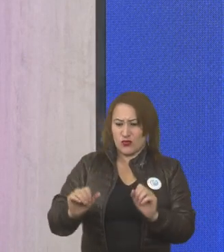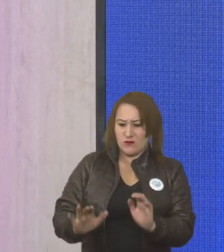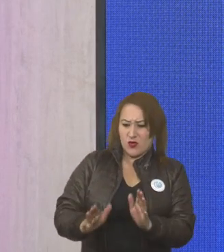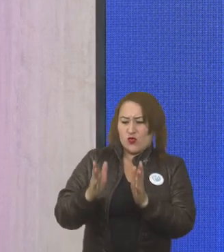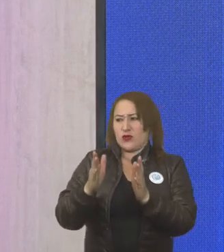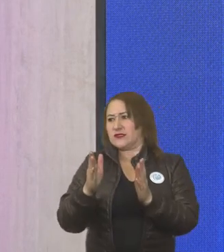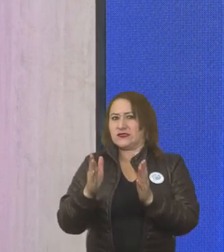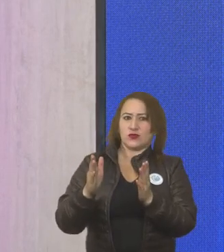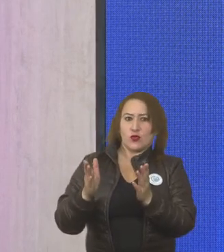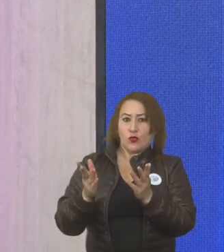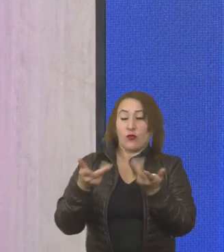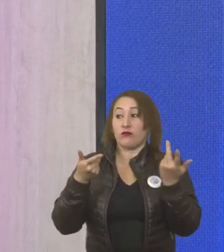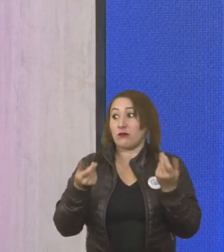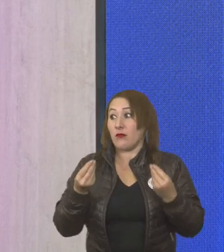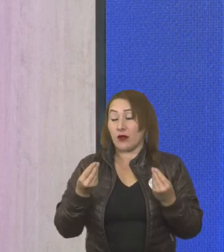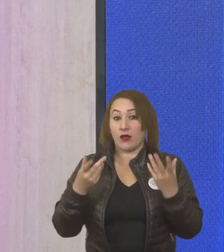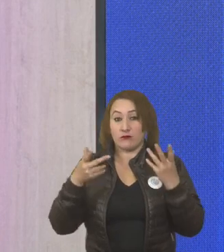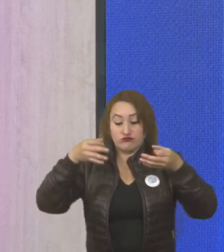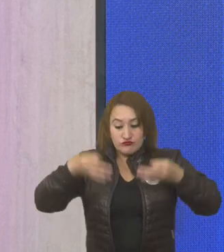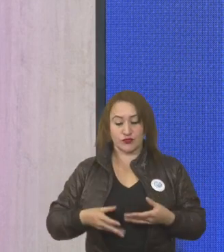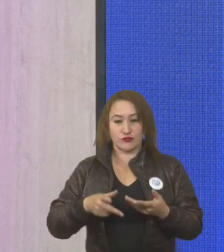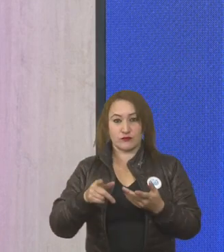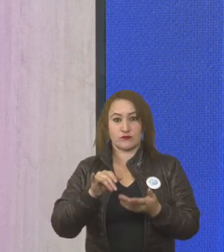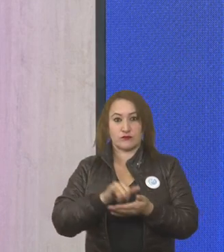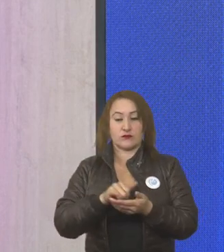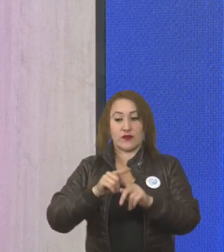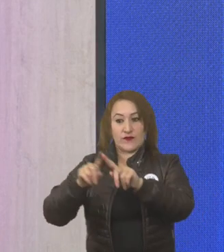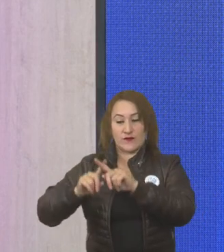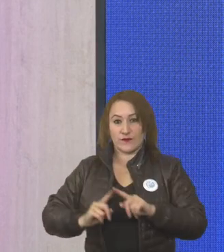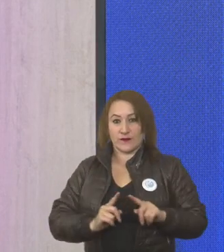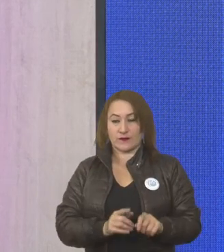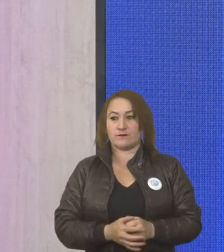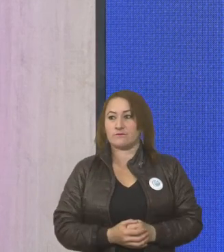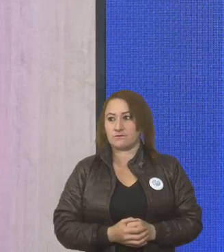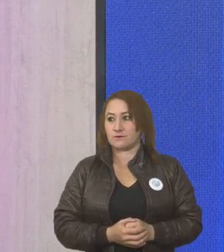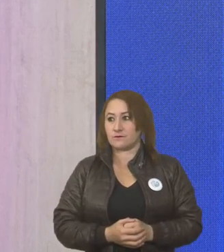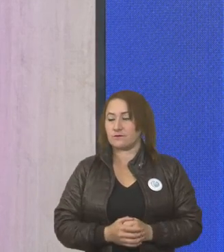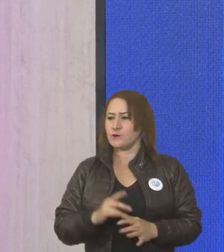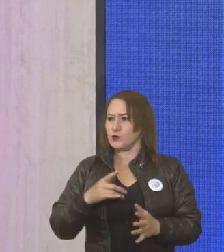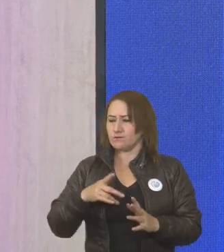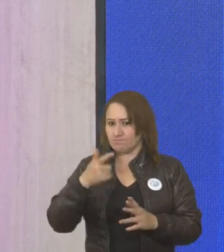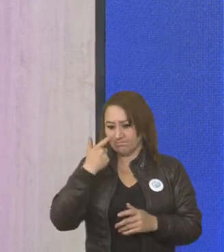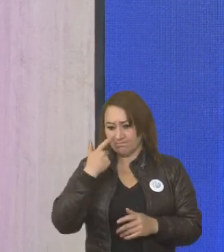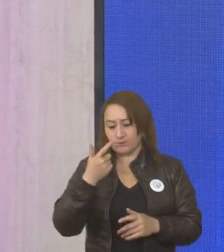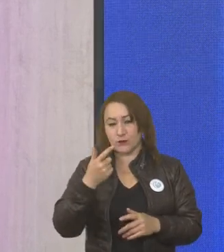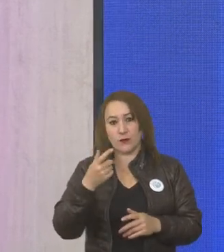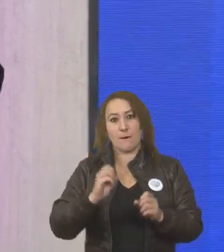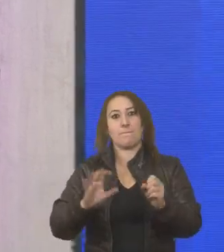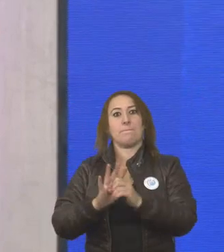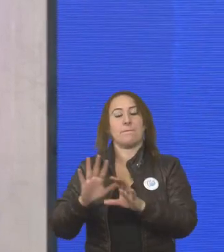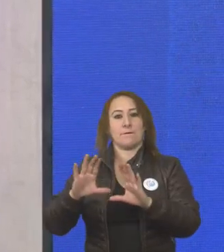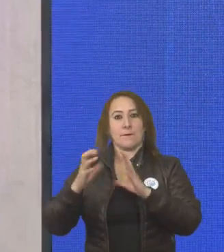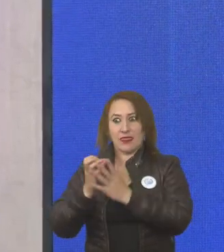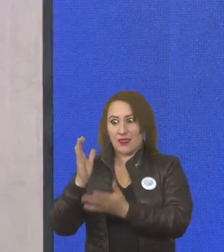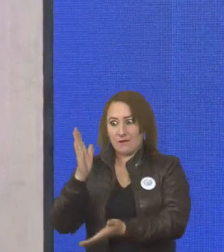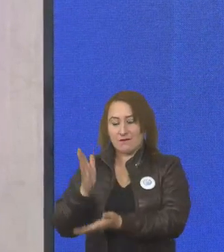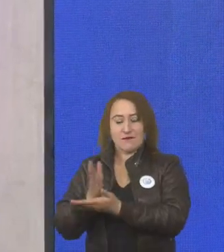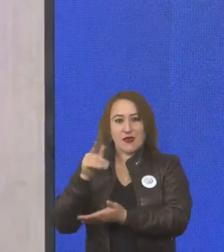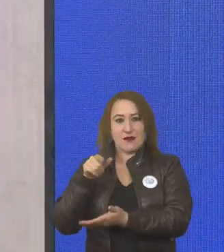mejorar, sobre todo para que llegaran a Netflix y esas diferentes plataformas? Mira, yo creo que la pandemia fue lo que a nosotros nos